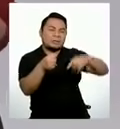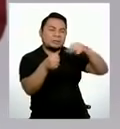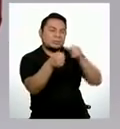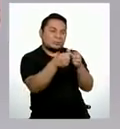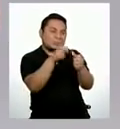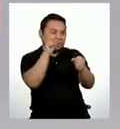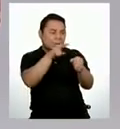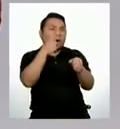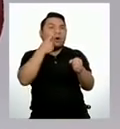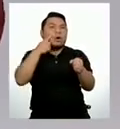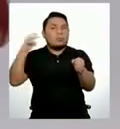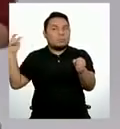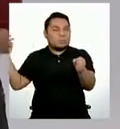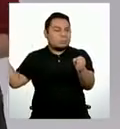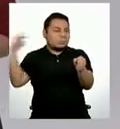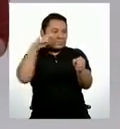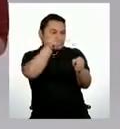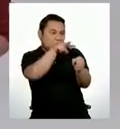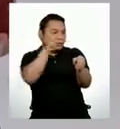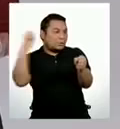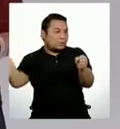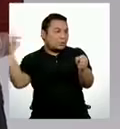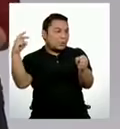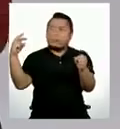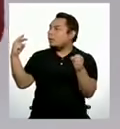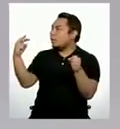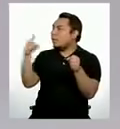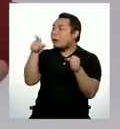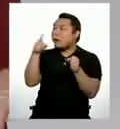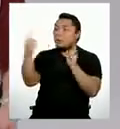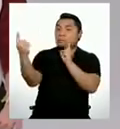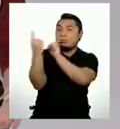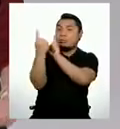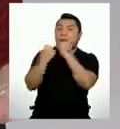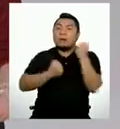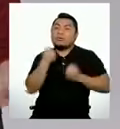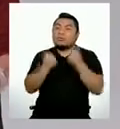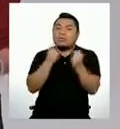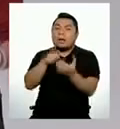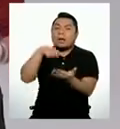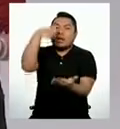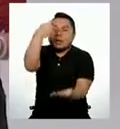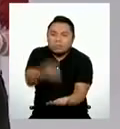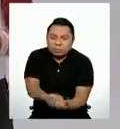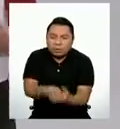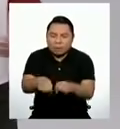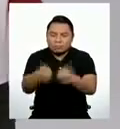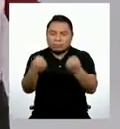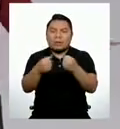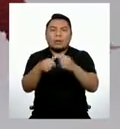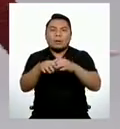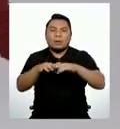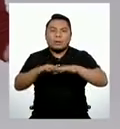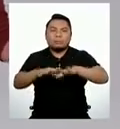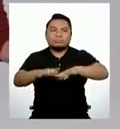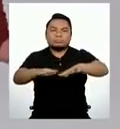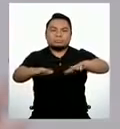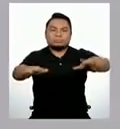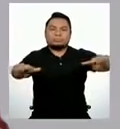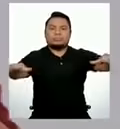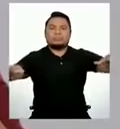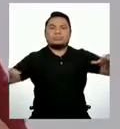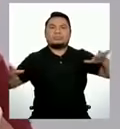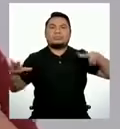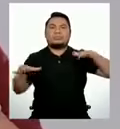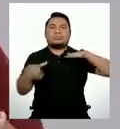extraño lo observaba. Ella quiso correr, pero el espejo se le cayó y se convirtió en esta hermosa laguna.